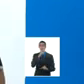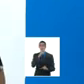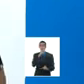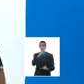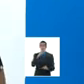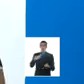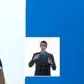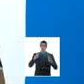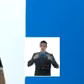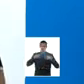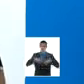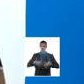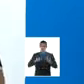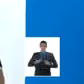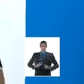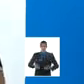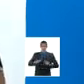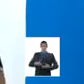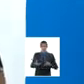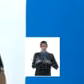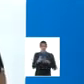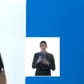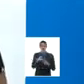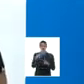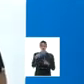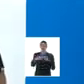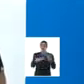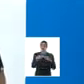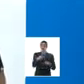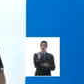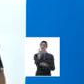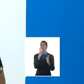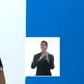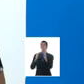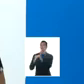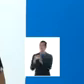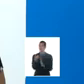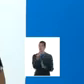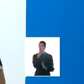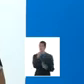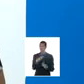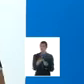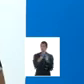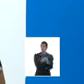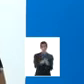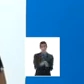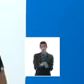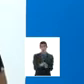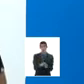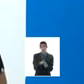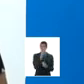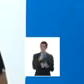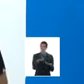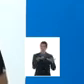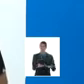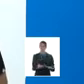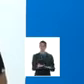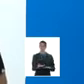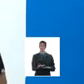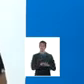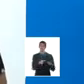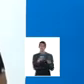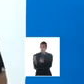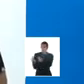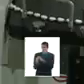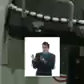población, que lo tuvimos más de 3 meses afectado. Ya la materia prima arribó hace alrededor de 2 meses, lo estamos fabricando de